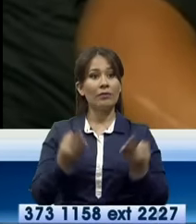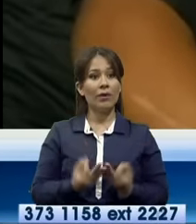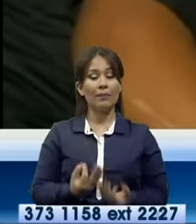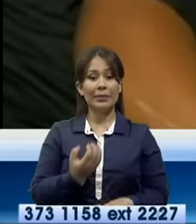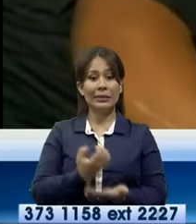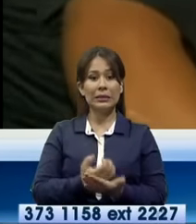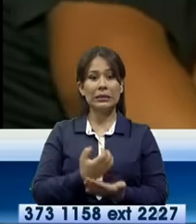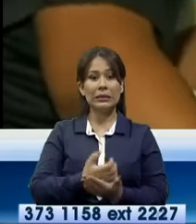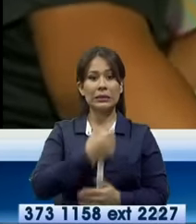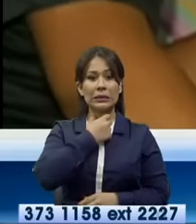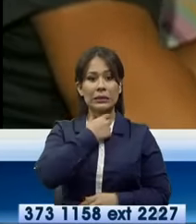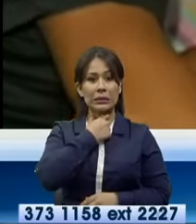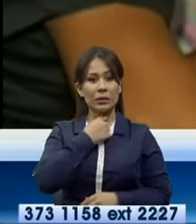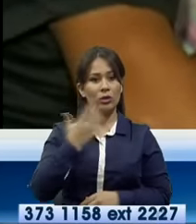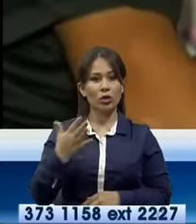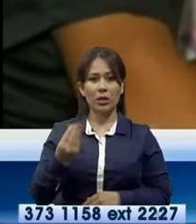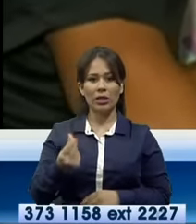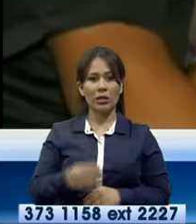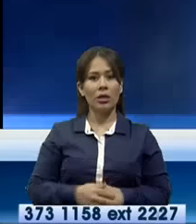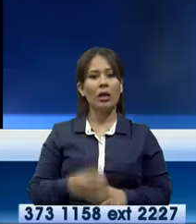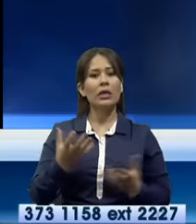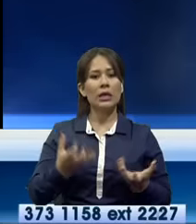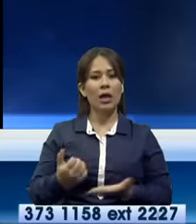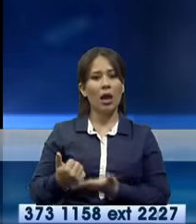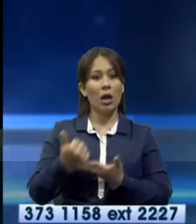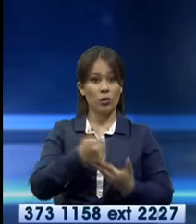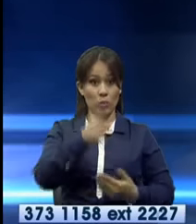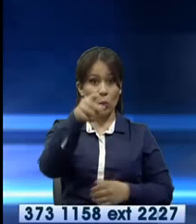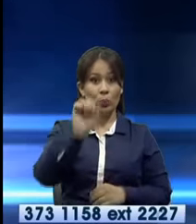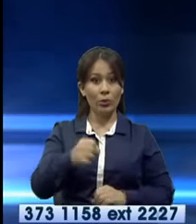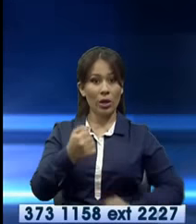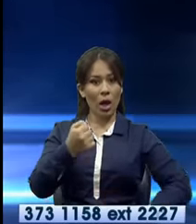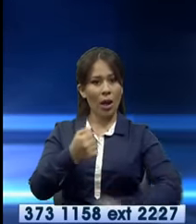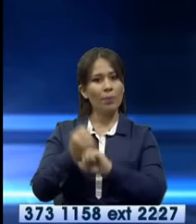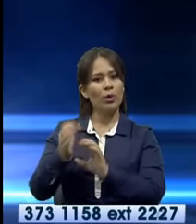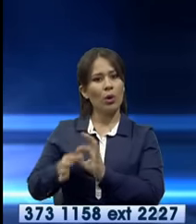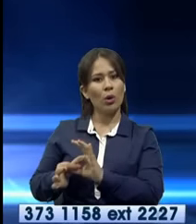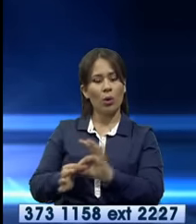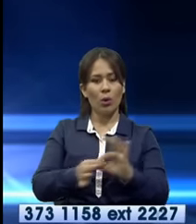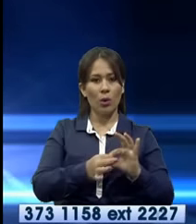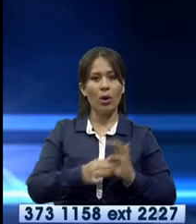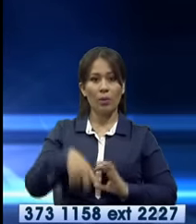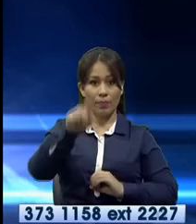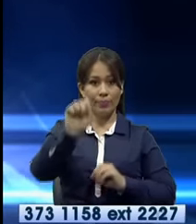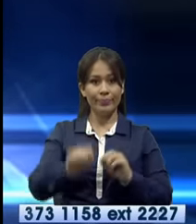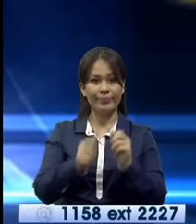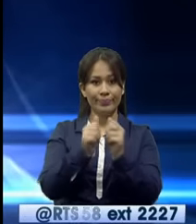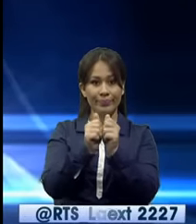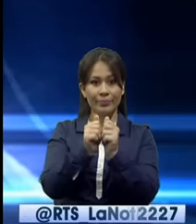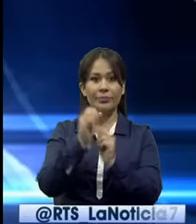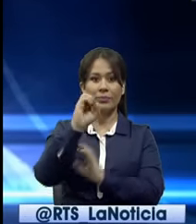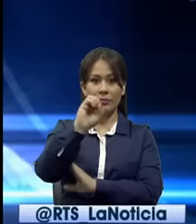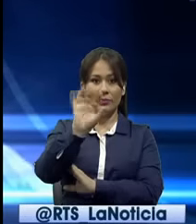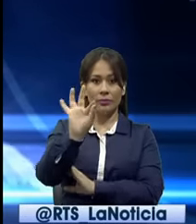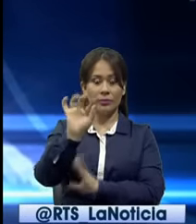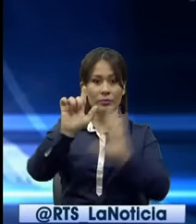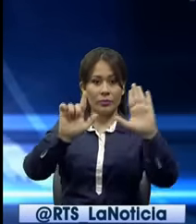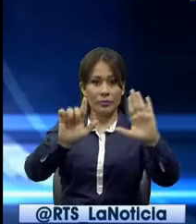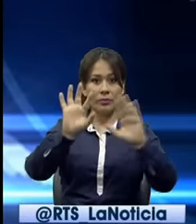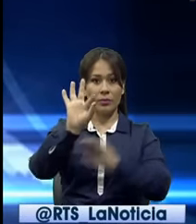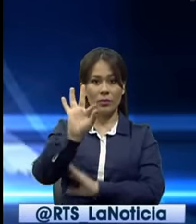escasos recursos económicos y requiere ayuda. Si usted desea colaborar, puede comunicarse al